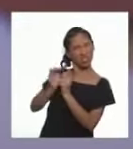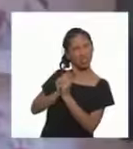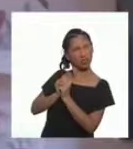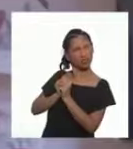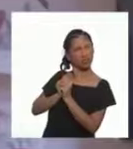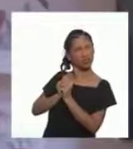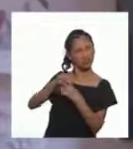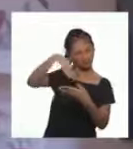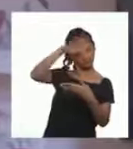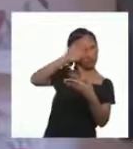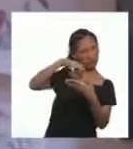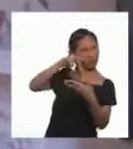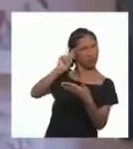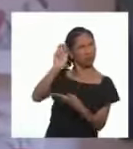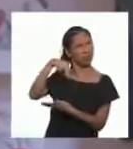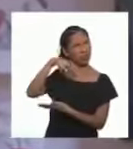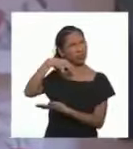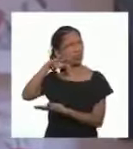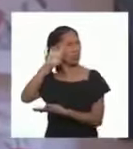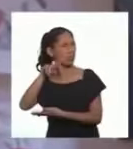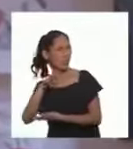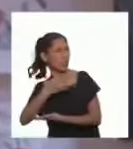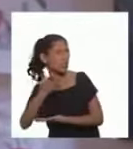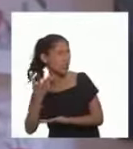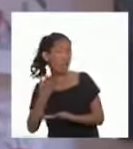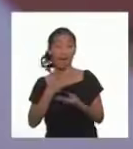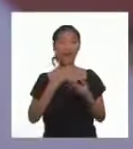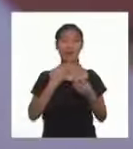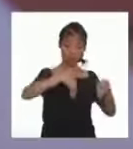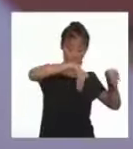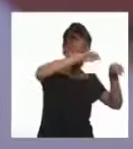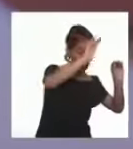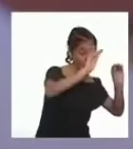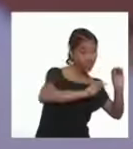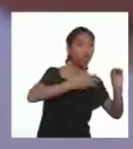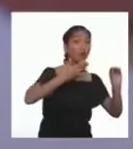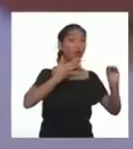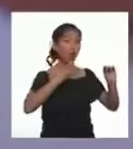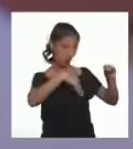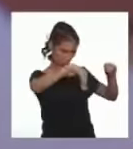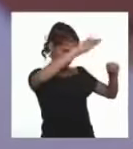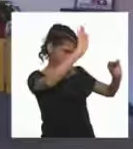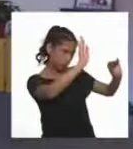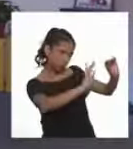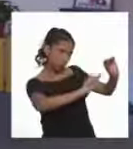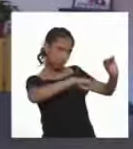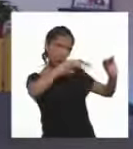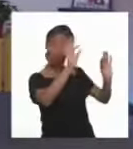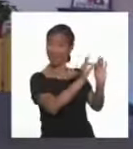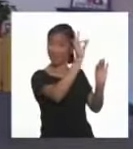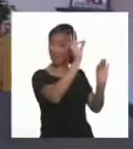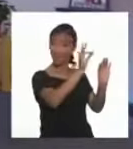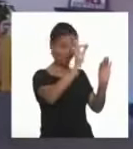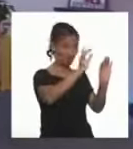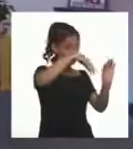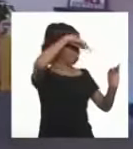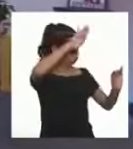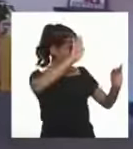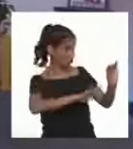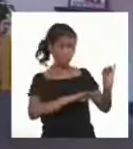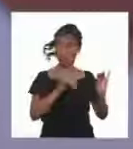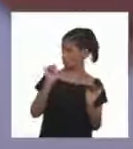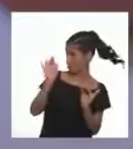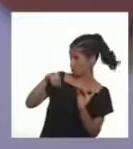teñir? Ah, es ponerle color a la lana. ¿Cómo pintar? Sí, es como pintar la lana.